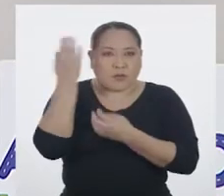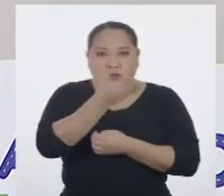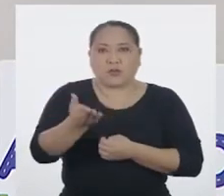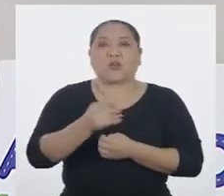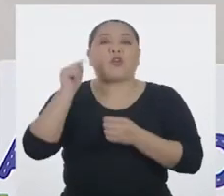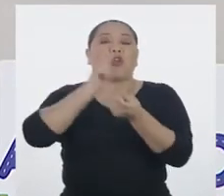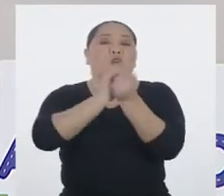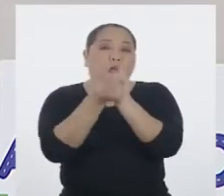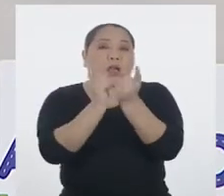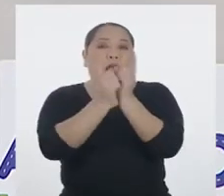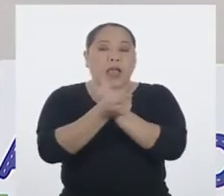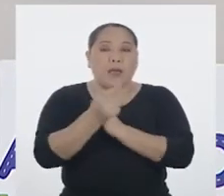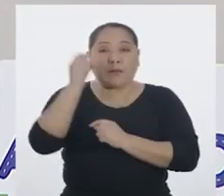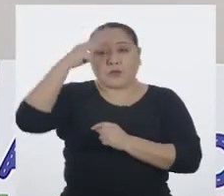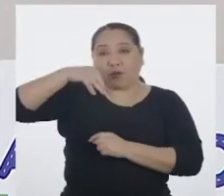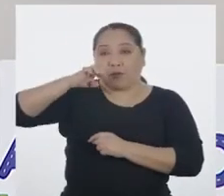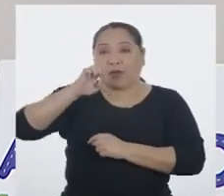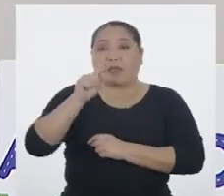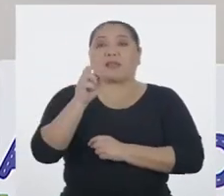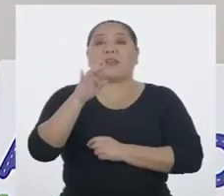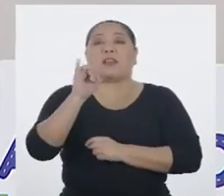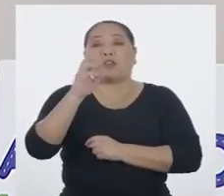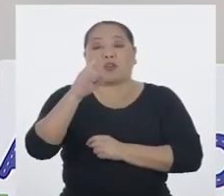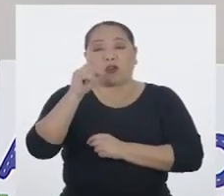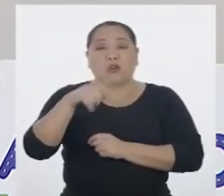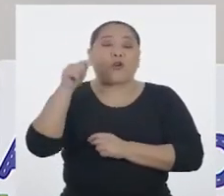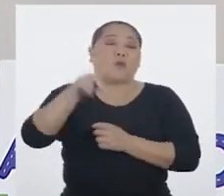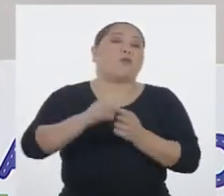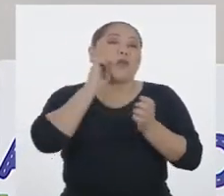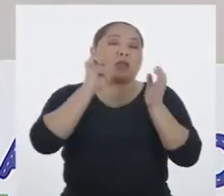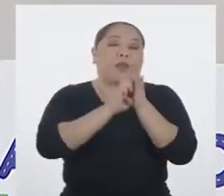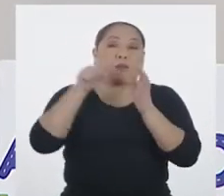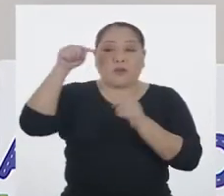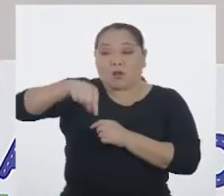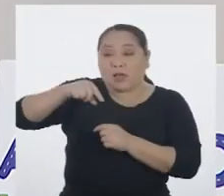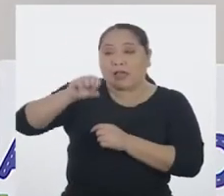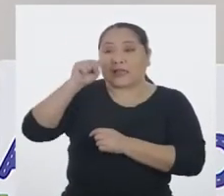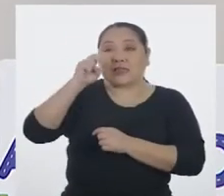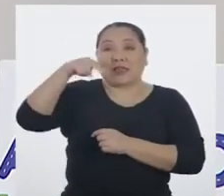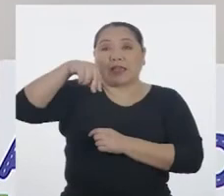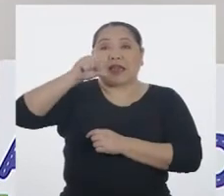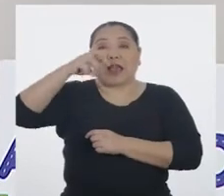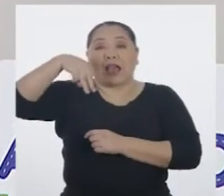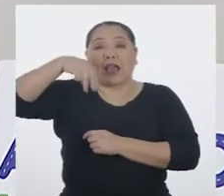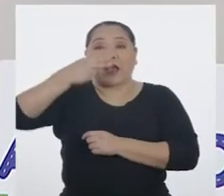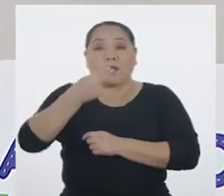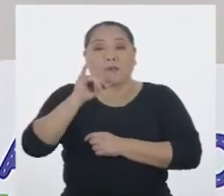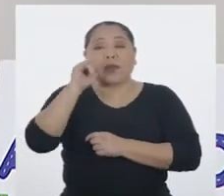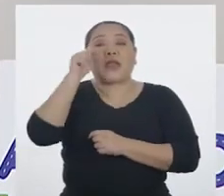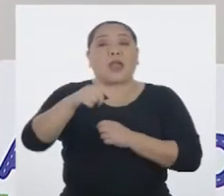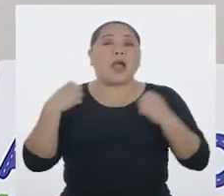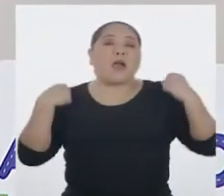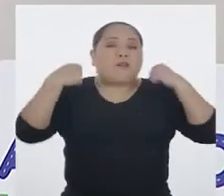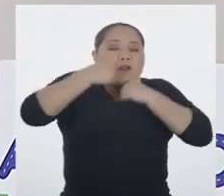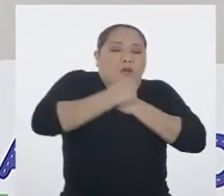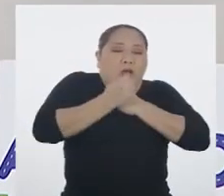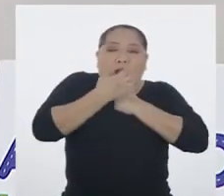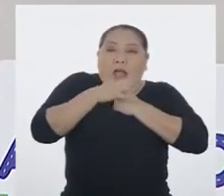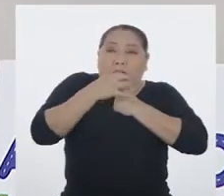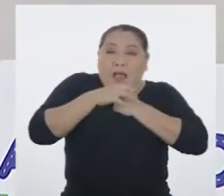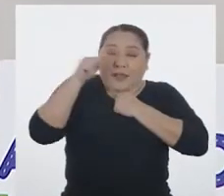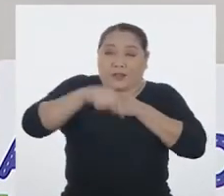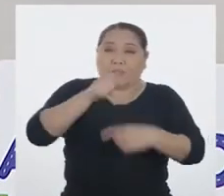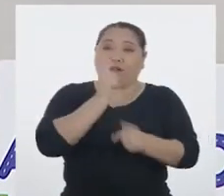informada e informado sobre los cambios meteorológicos a través de instituciones como el CENAMI. Abrígate con materiales